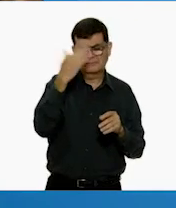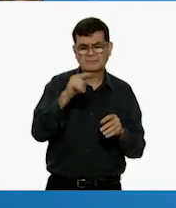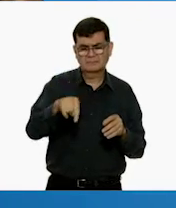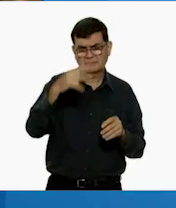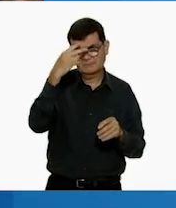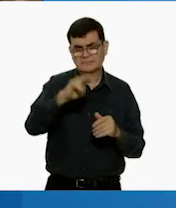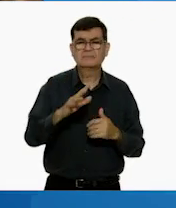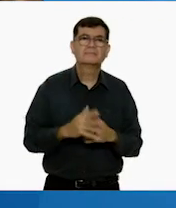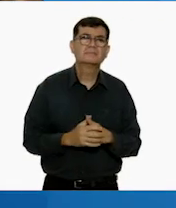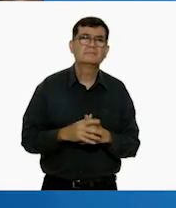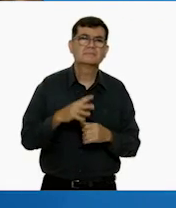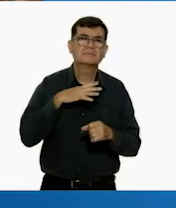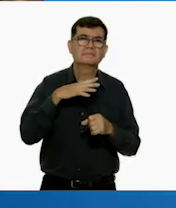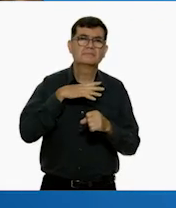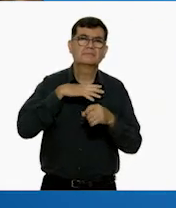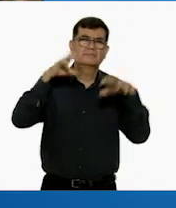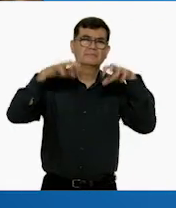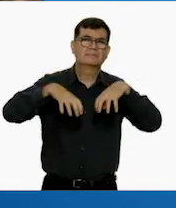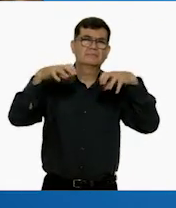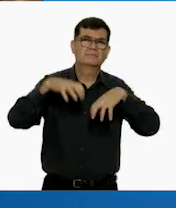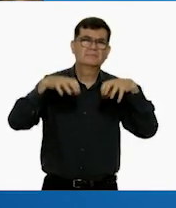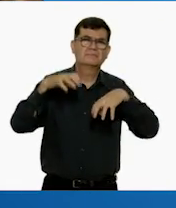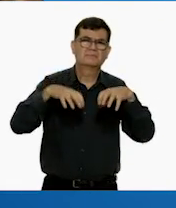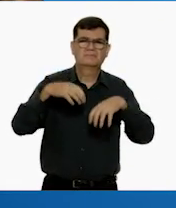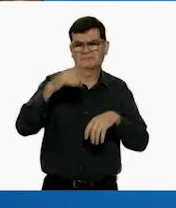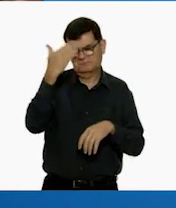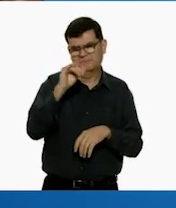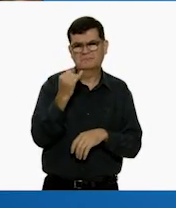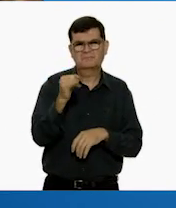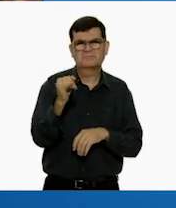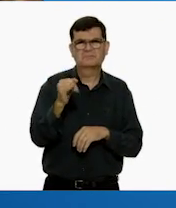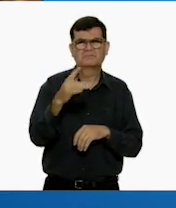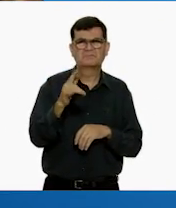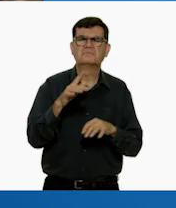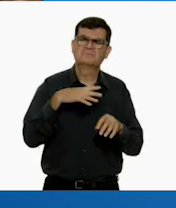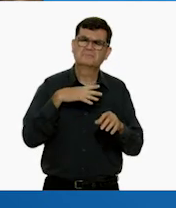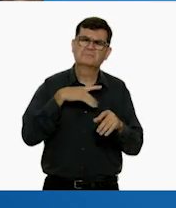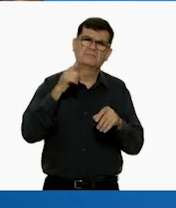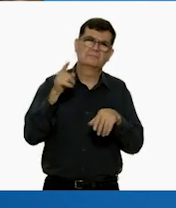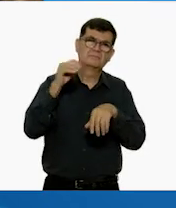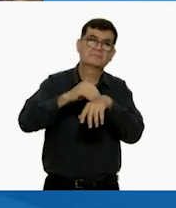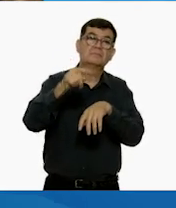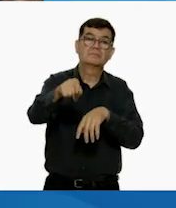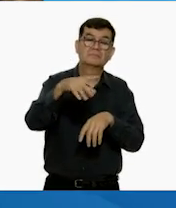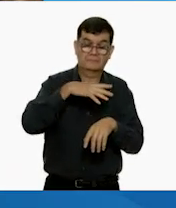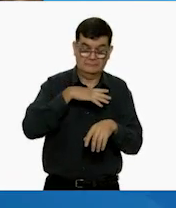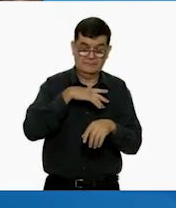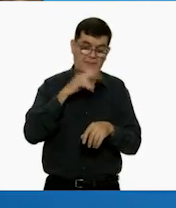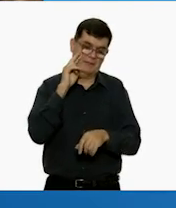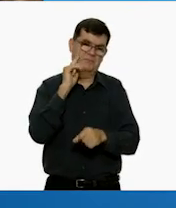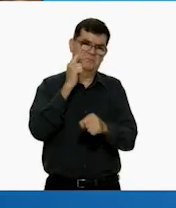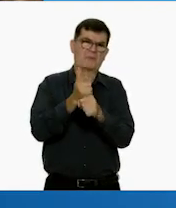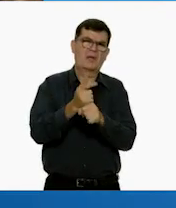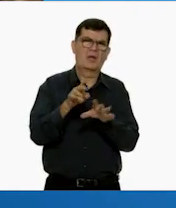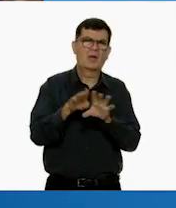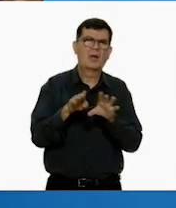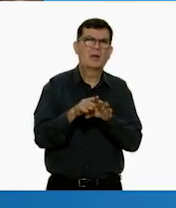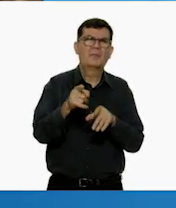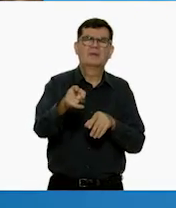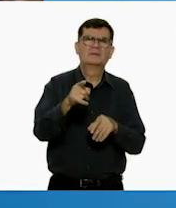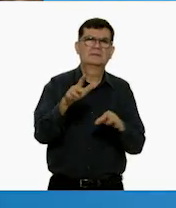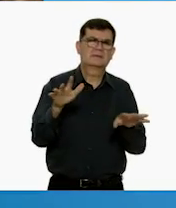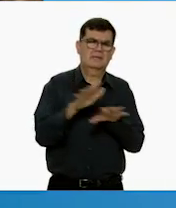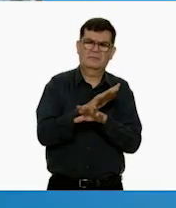México las lluvias no perdonan ningún festejo. Entonces, pero allí se nota el cambio